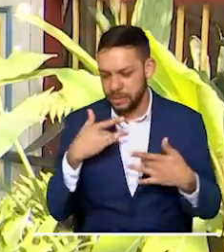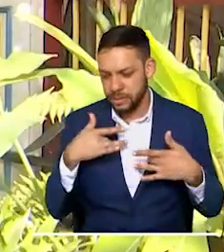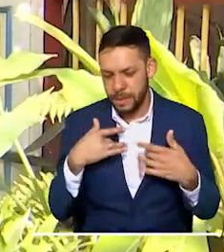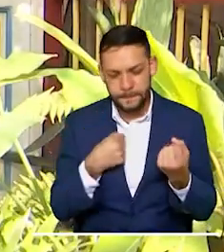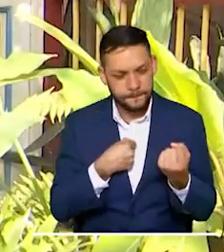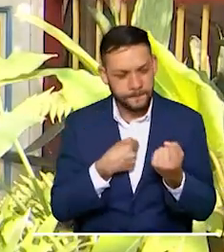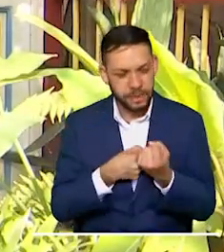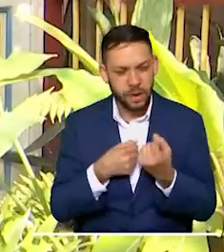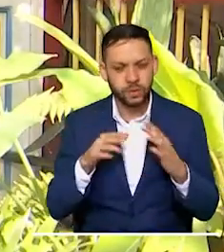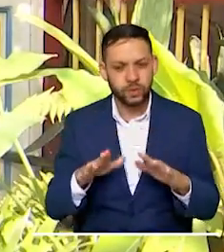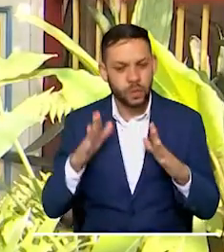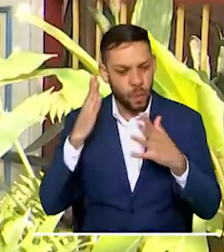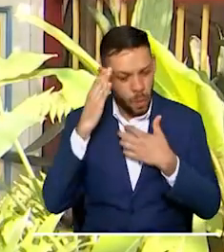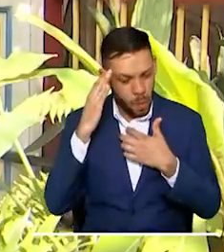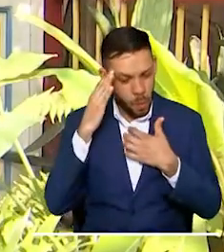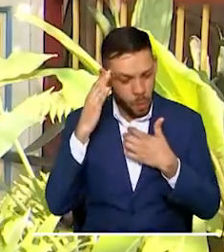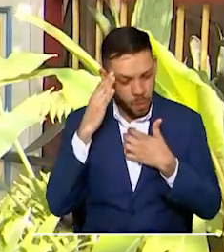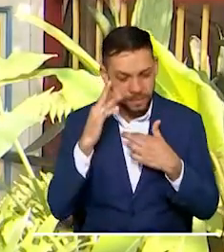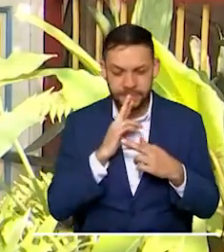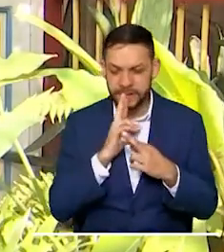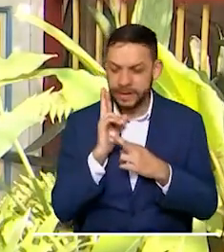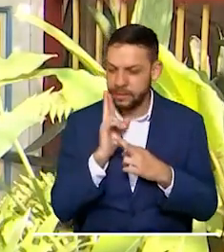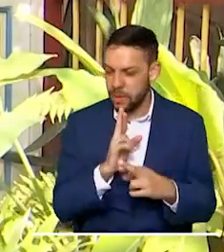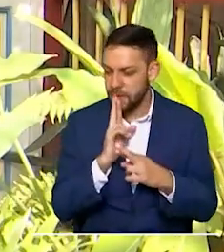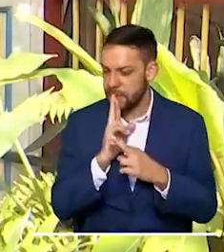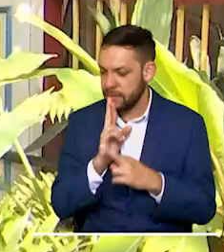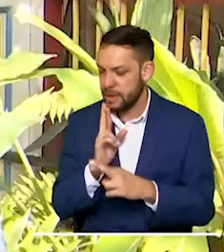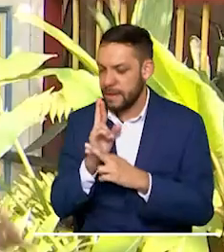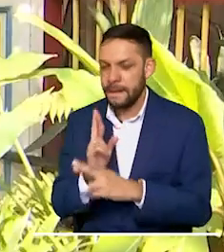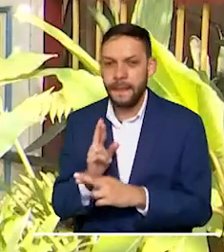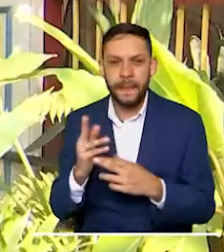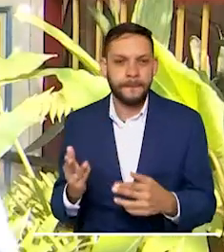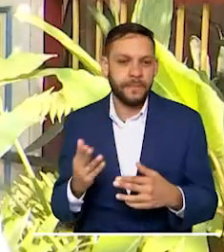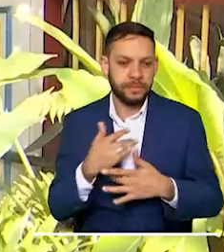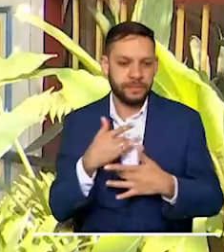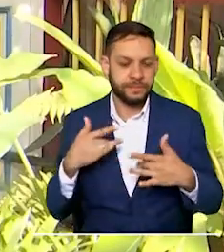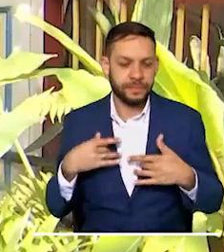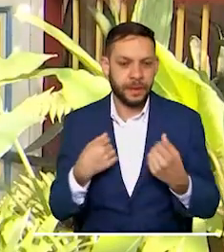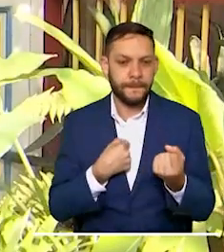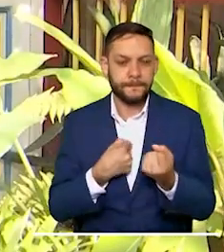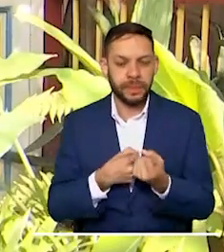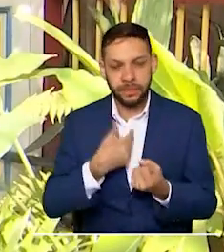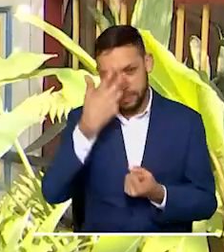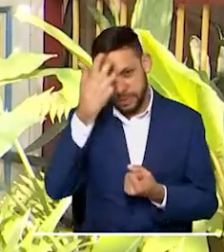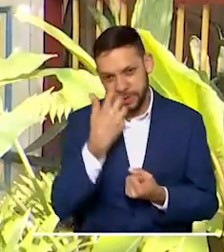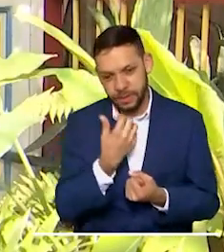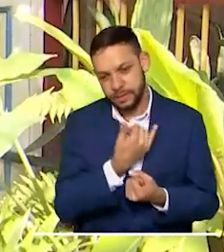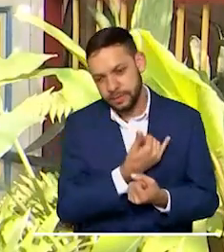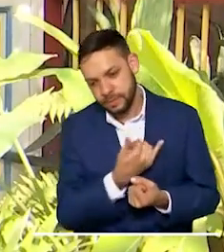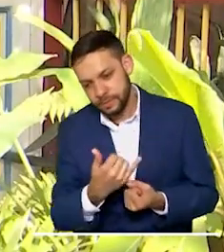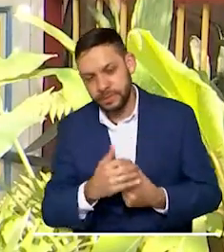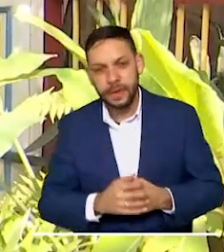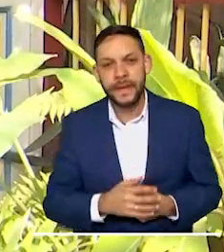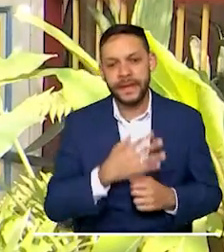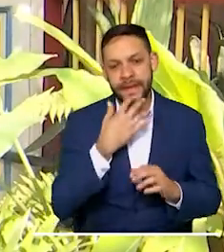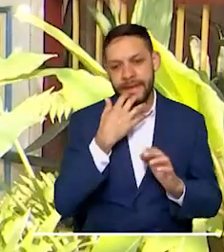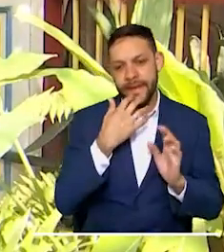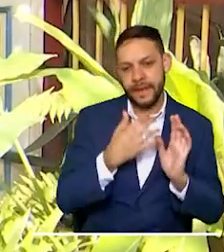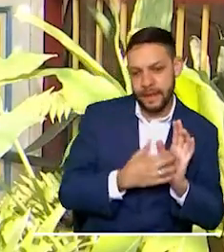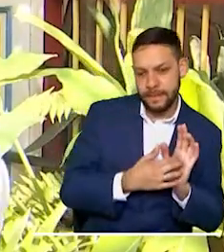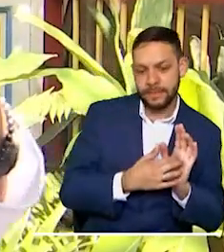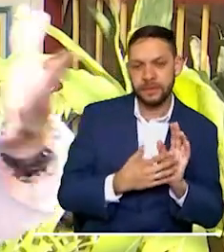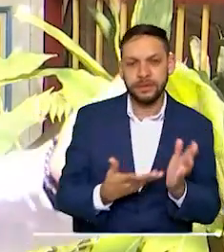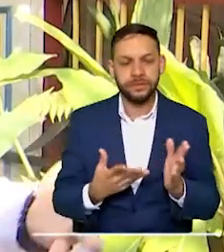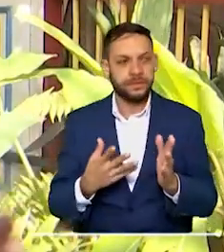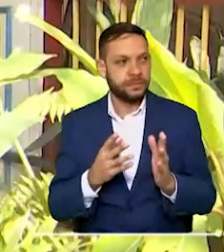más conscientemente, podemos obtener buenos resultados que se reflejan en este tipo de exámenes. Por eso, por ejemplo, en el paquete